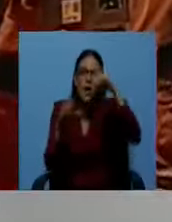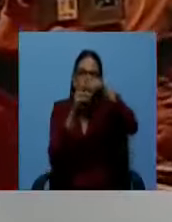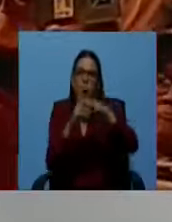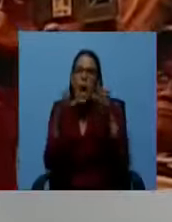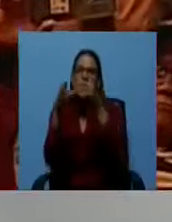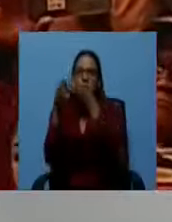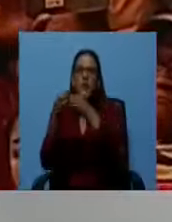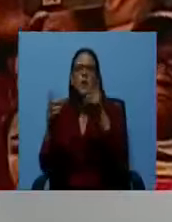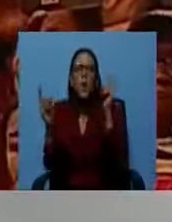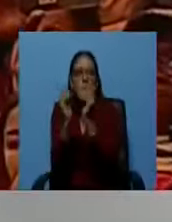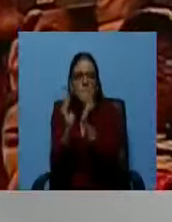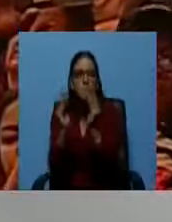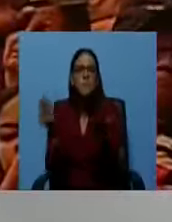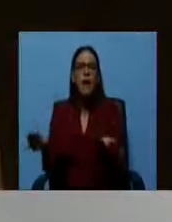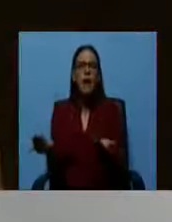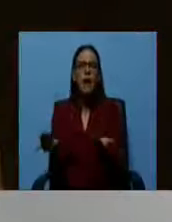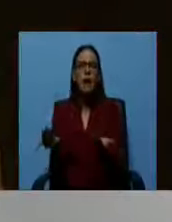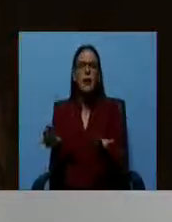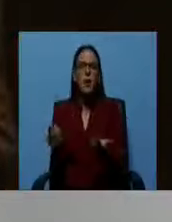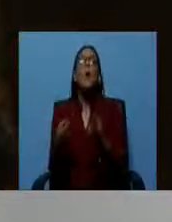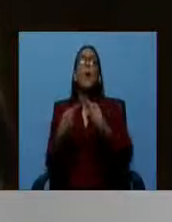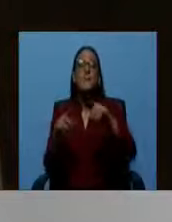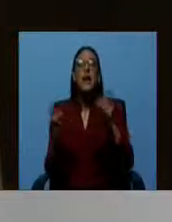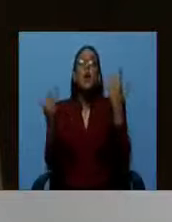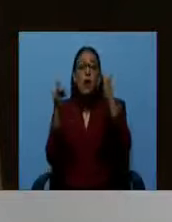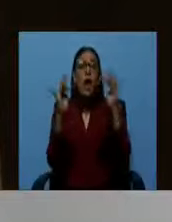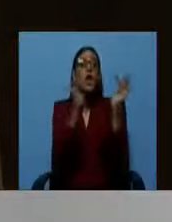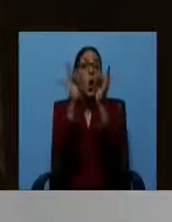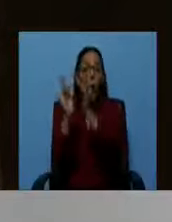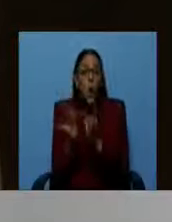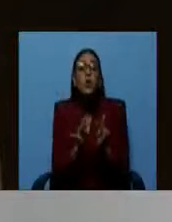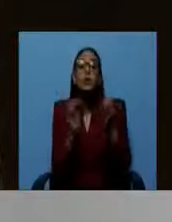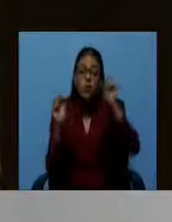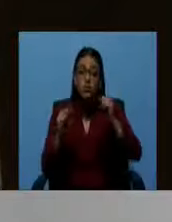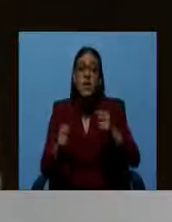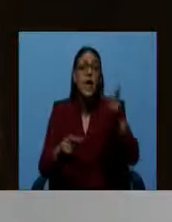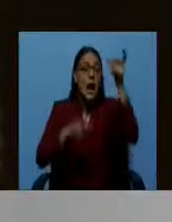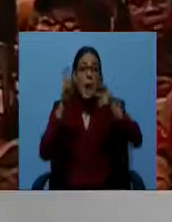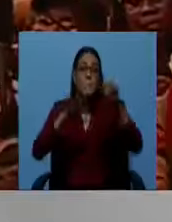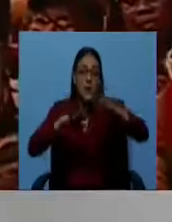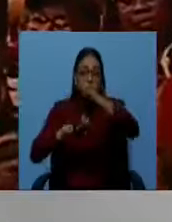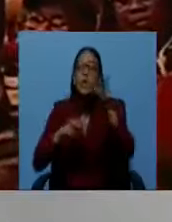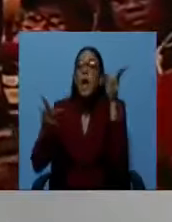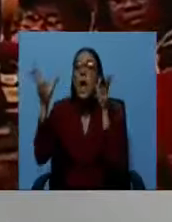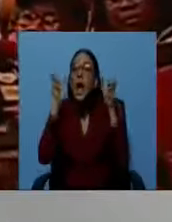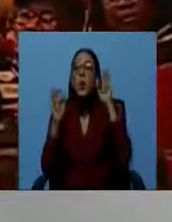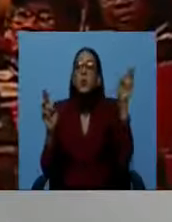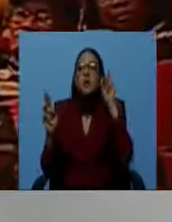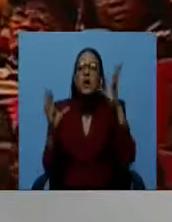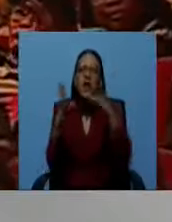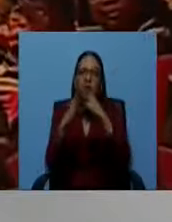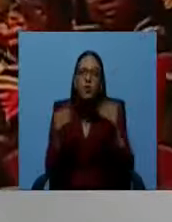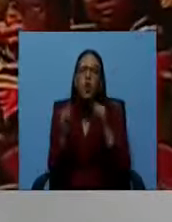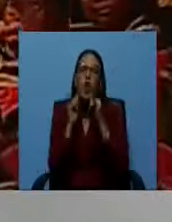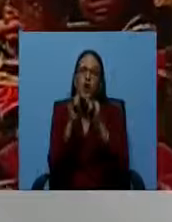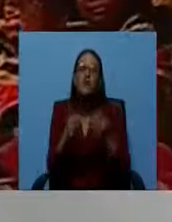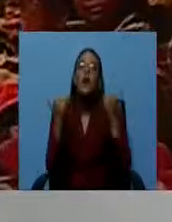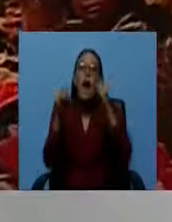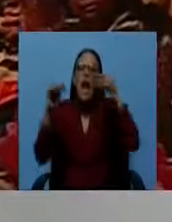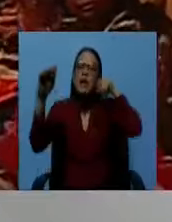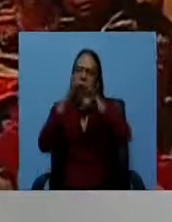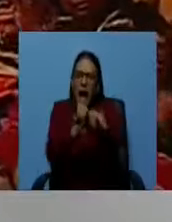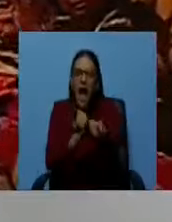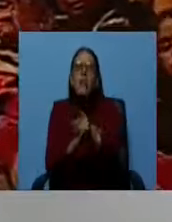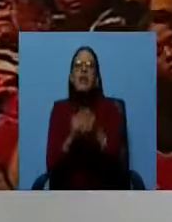transitando para llegar a esa radio comunitaria, pero que se interconecta con varias aldeas. En todos los rincones de nuestro país hay una radio